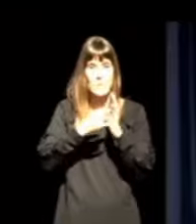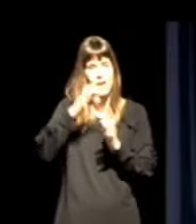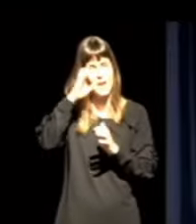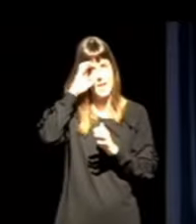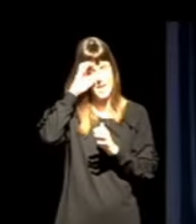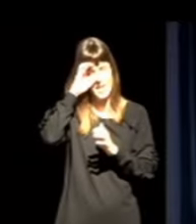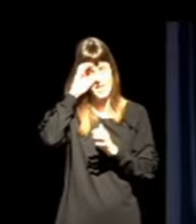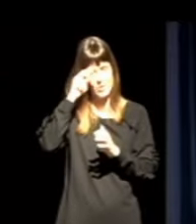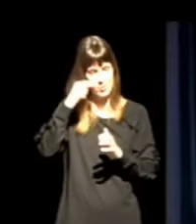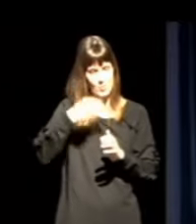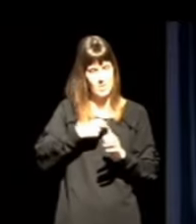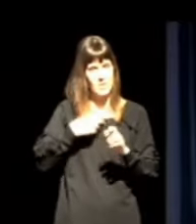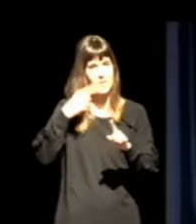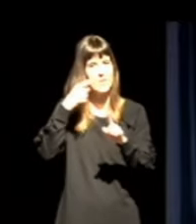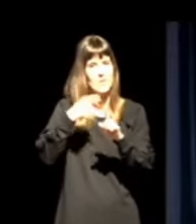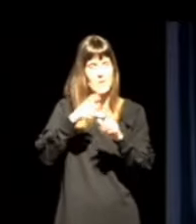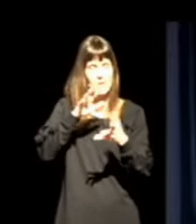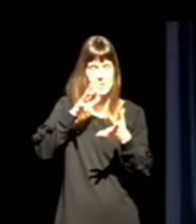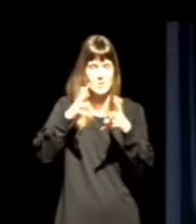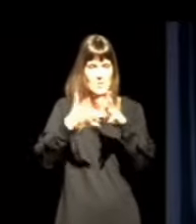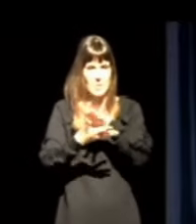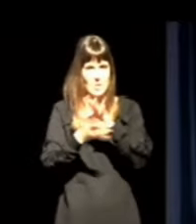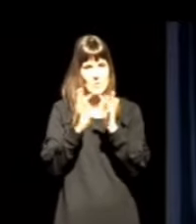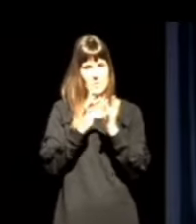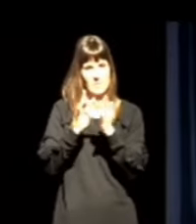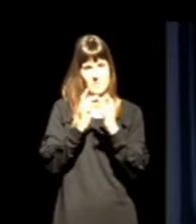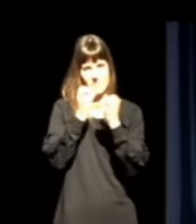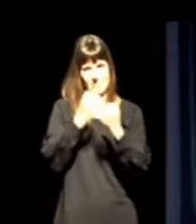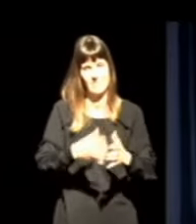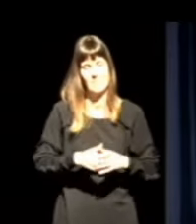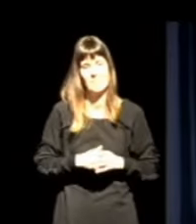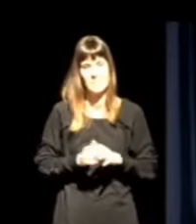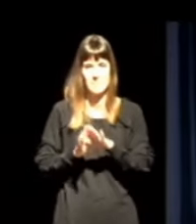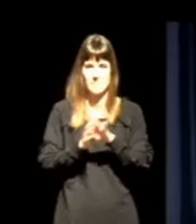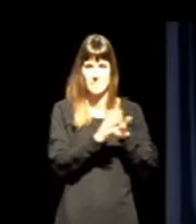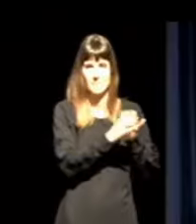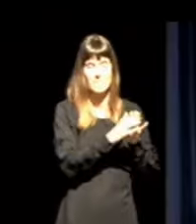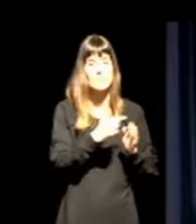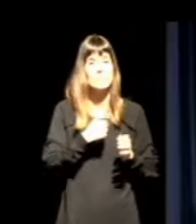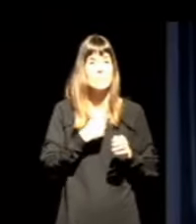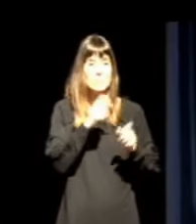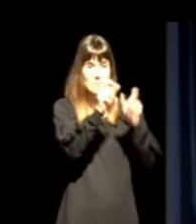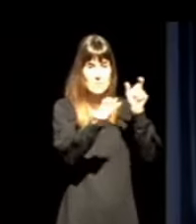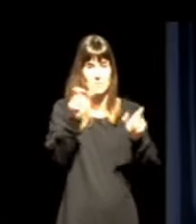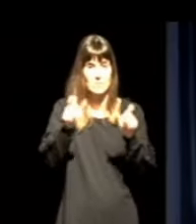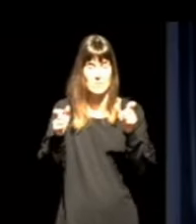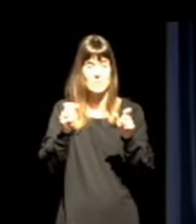para la transformación y el buen trato. Y entonces pedí a la gente